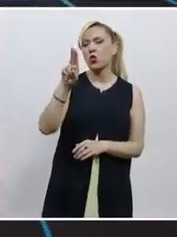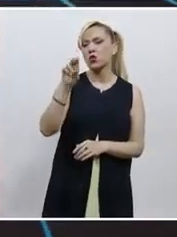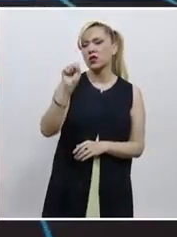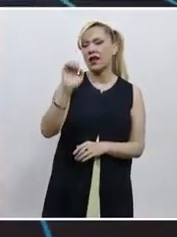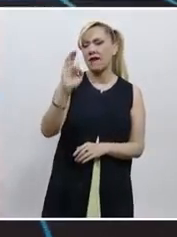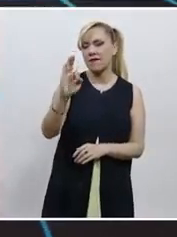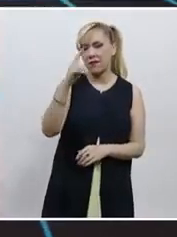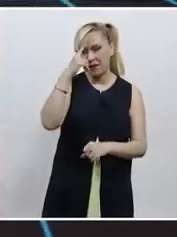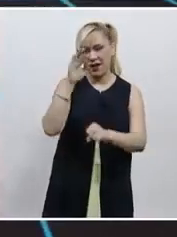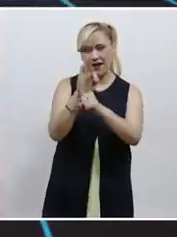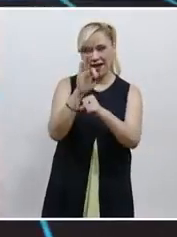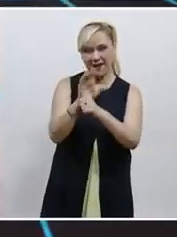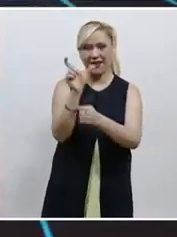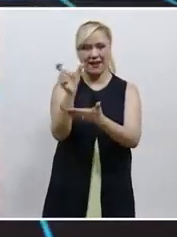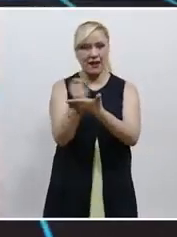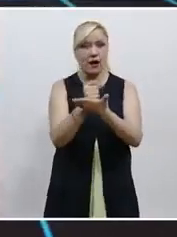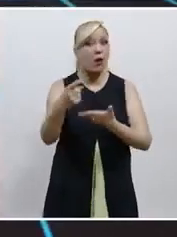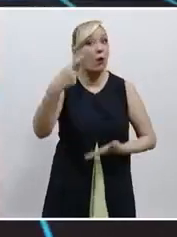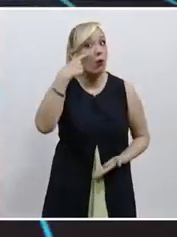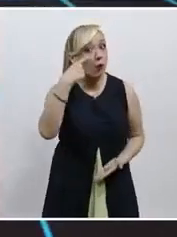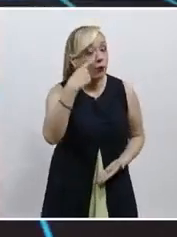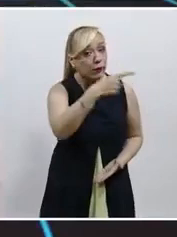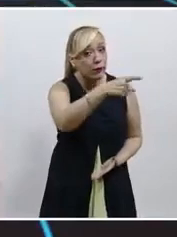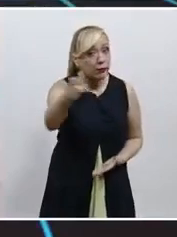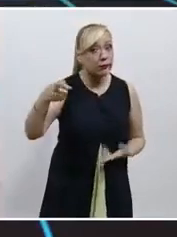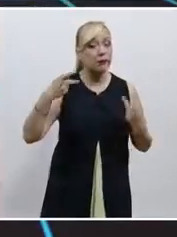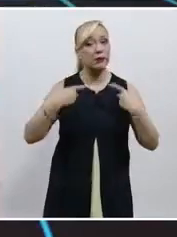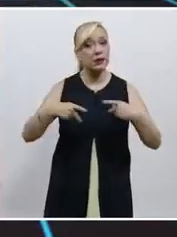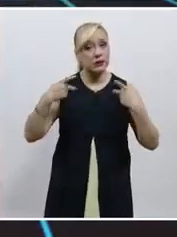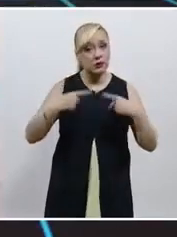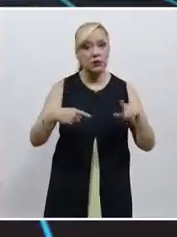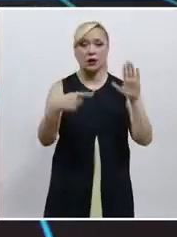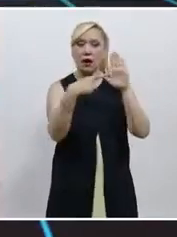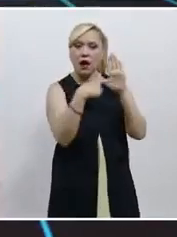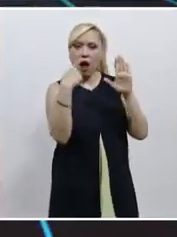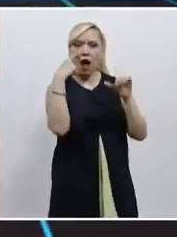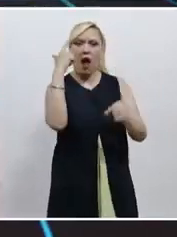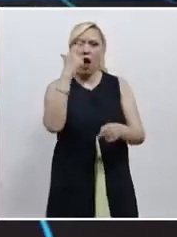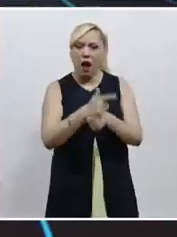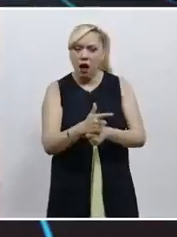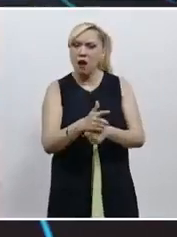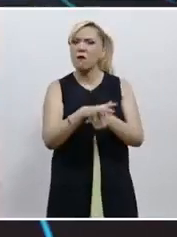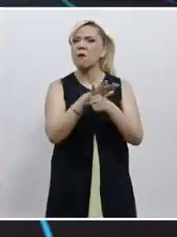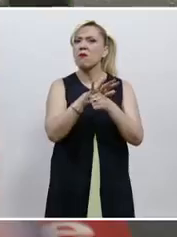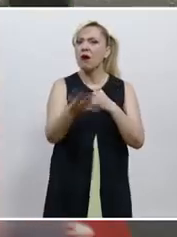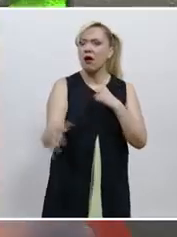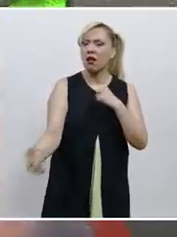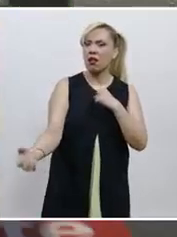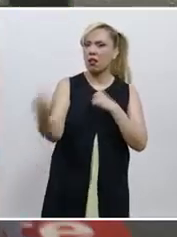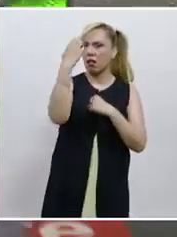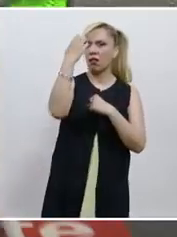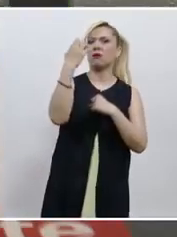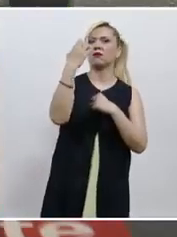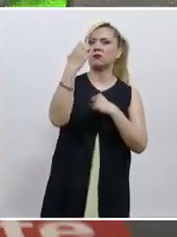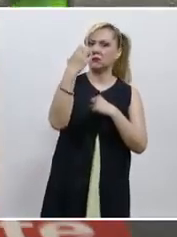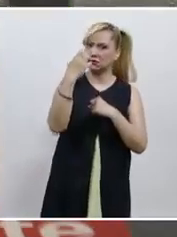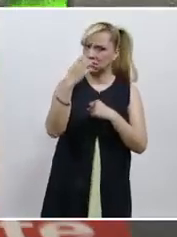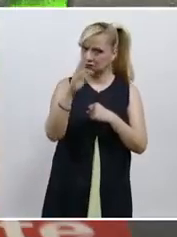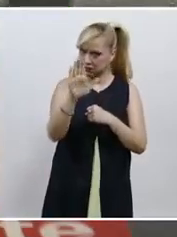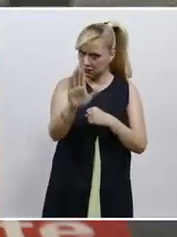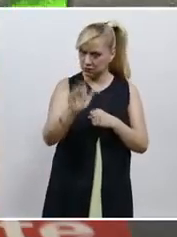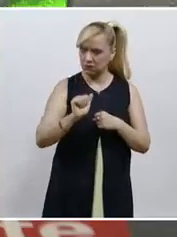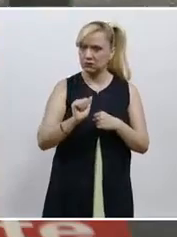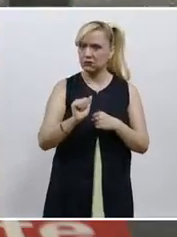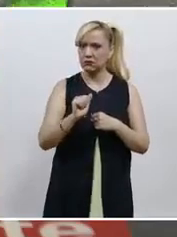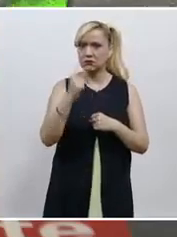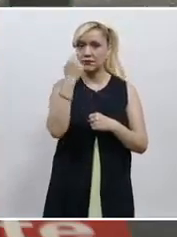glosario de fraudes financieros con el fin de que usuarios puedan aprender a identificar las diversas modalidades de este tipo de delitos y la manera en que se llevan